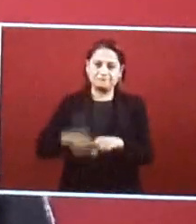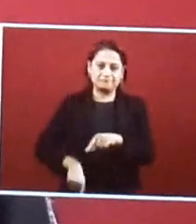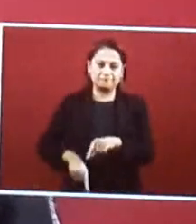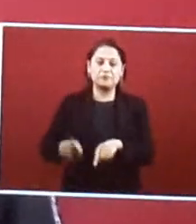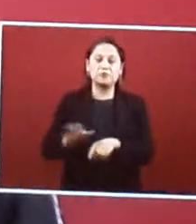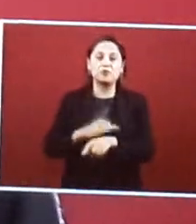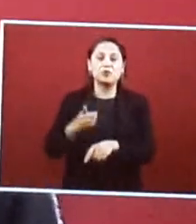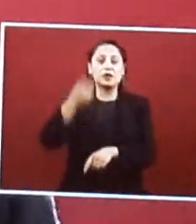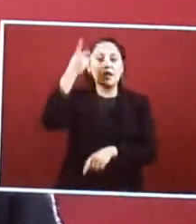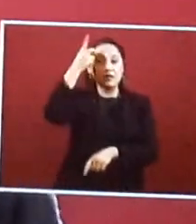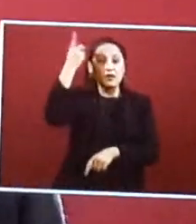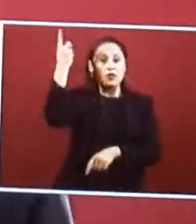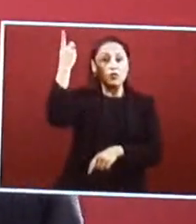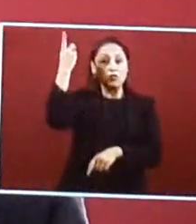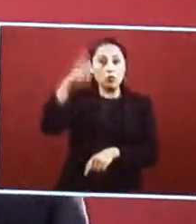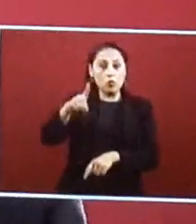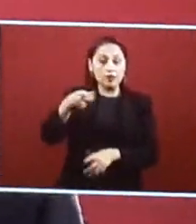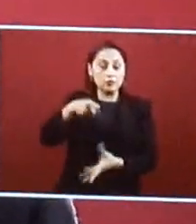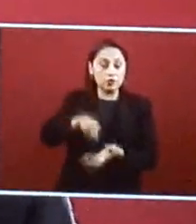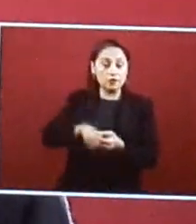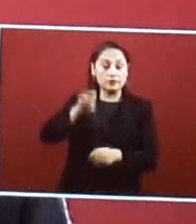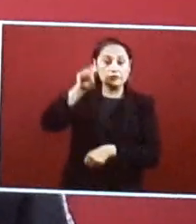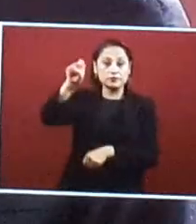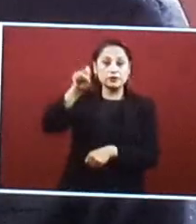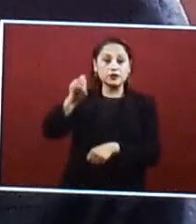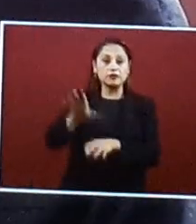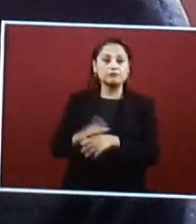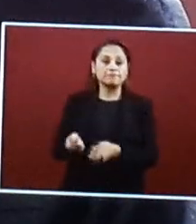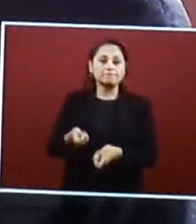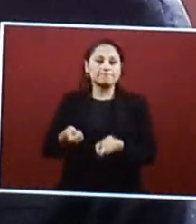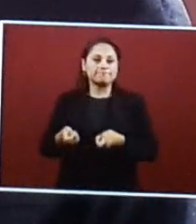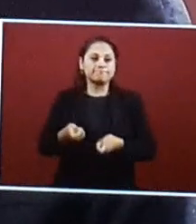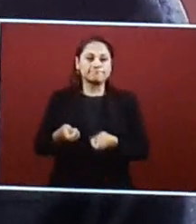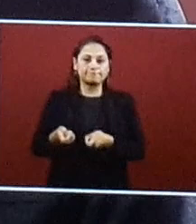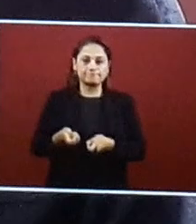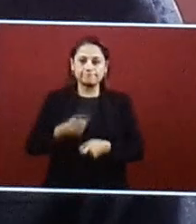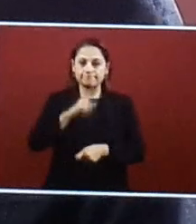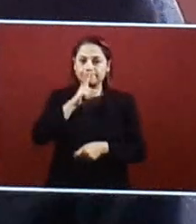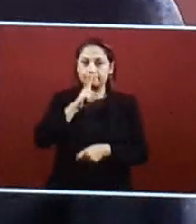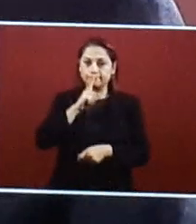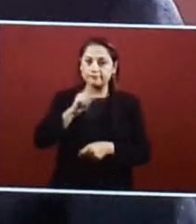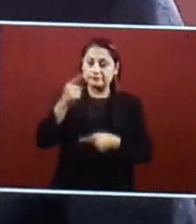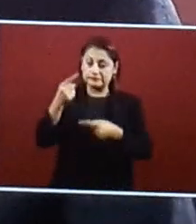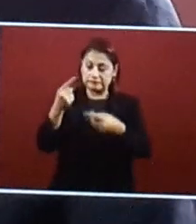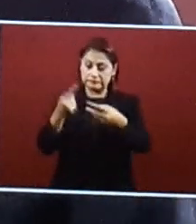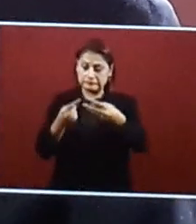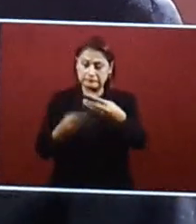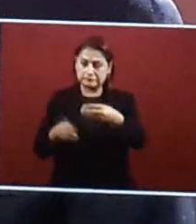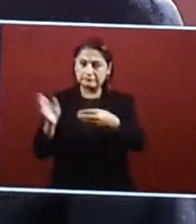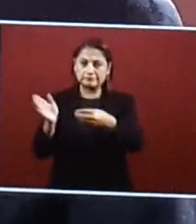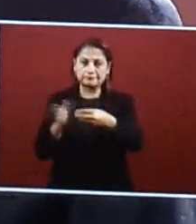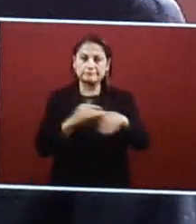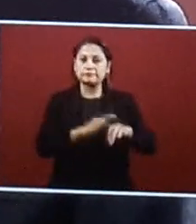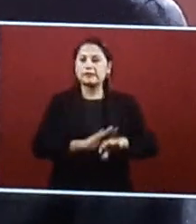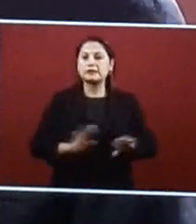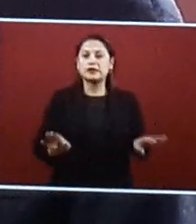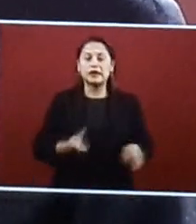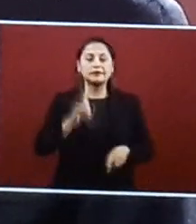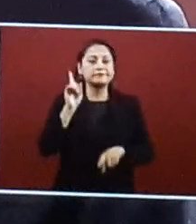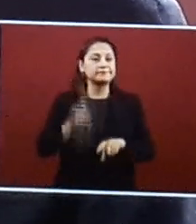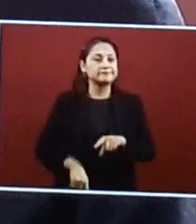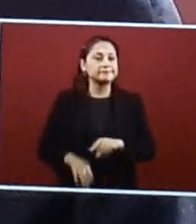salarios y prestaciones a los trabajadores. Todo eso se termina. Y la revisión de